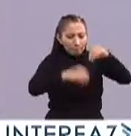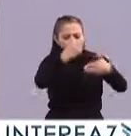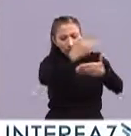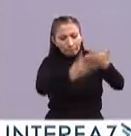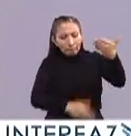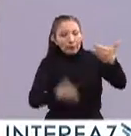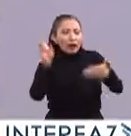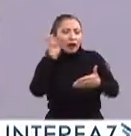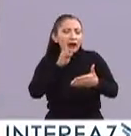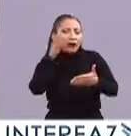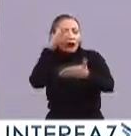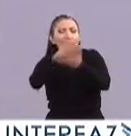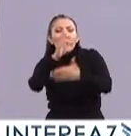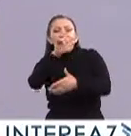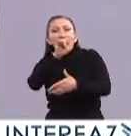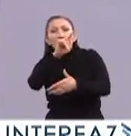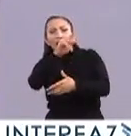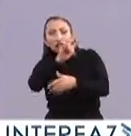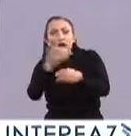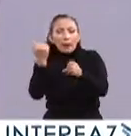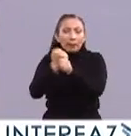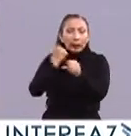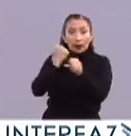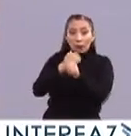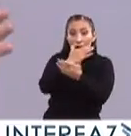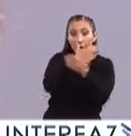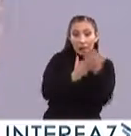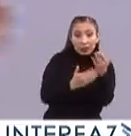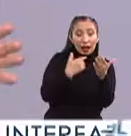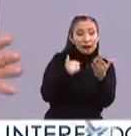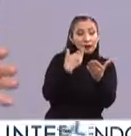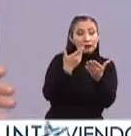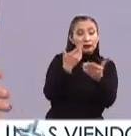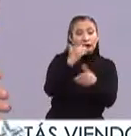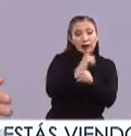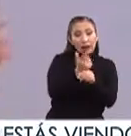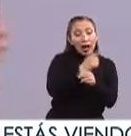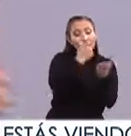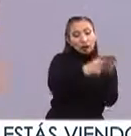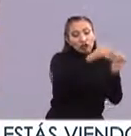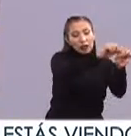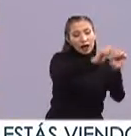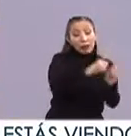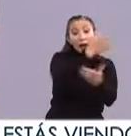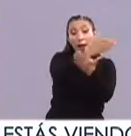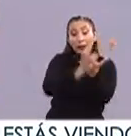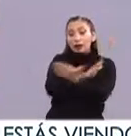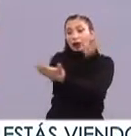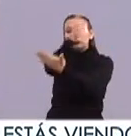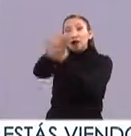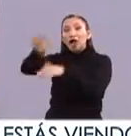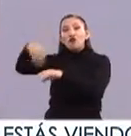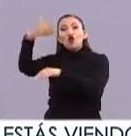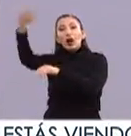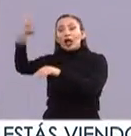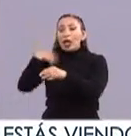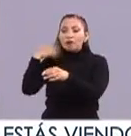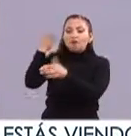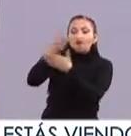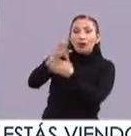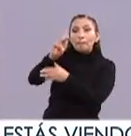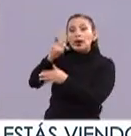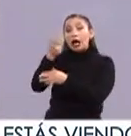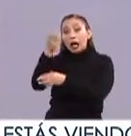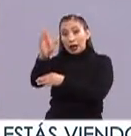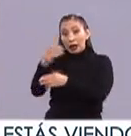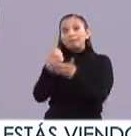los laboratorios, las prácticas que realizan, porque la mitad de la carrera la hacen dentro de sus aulas, pero la mitad ejercen ya dentro de la